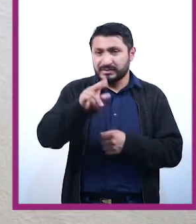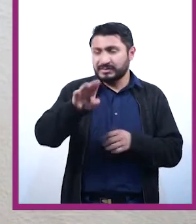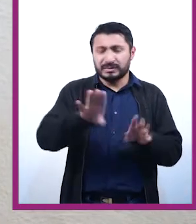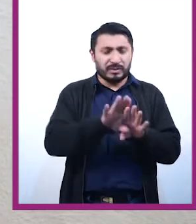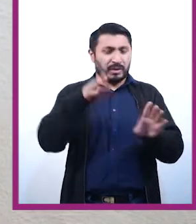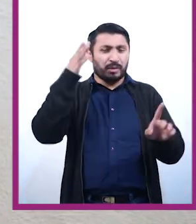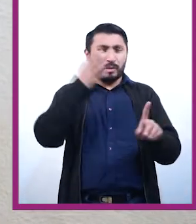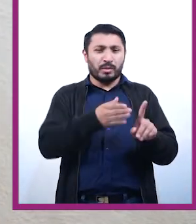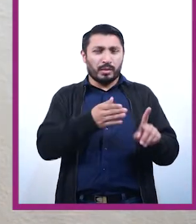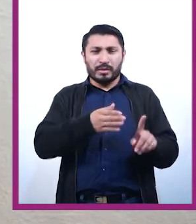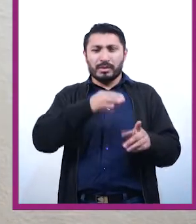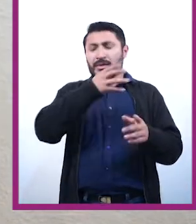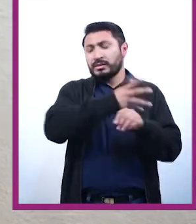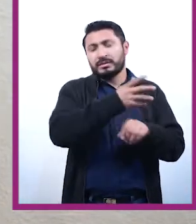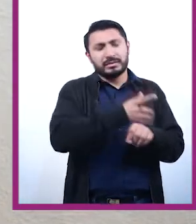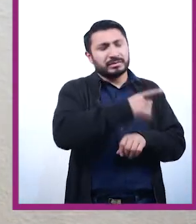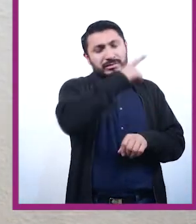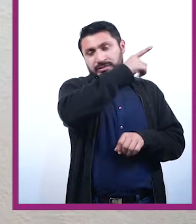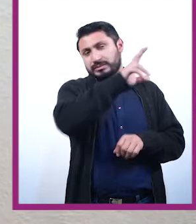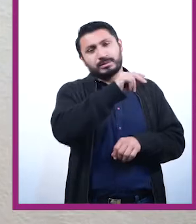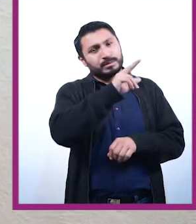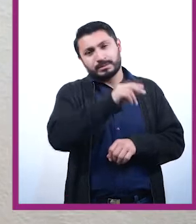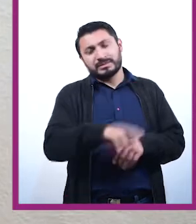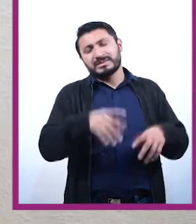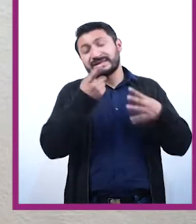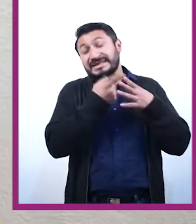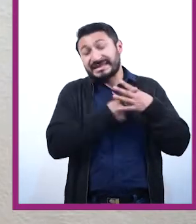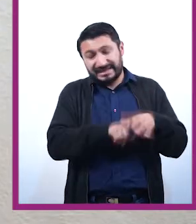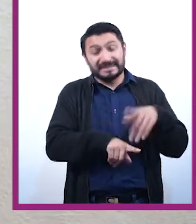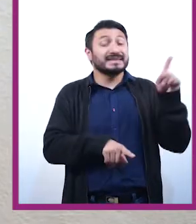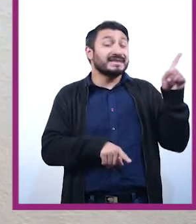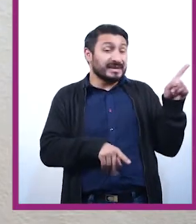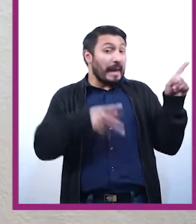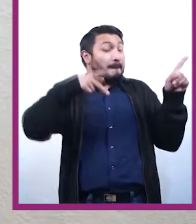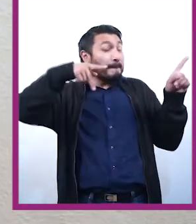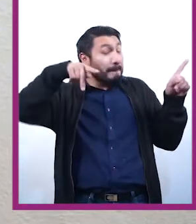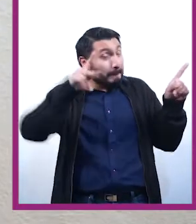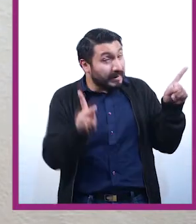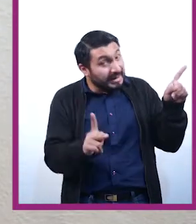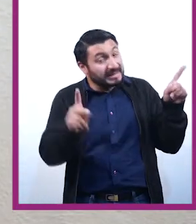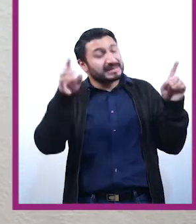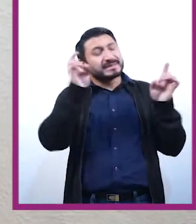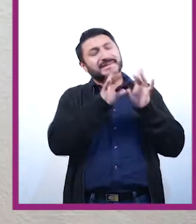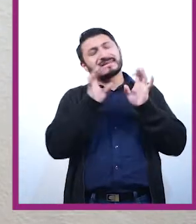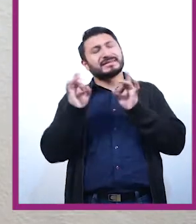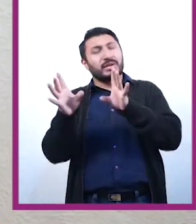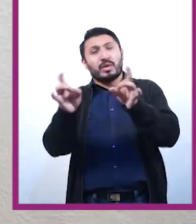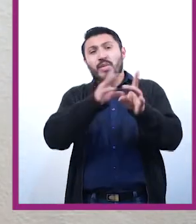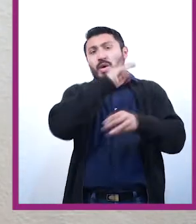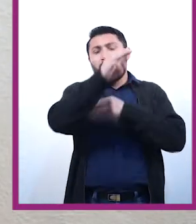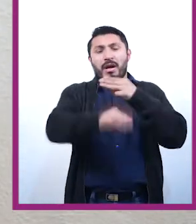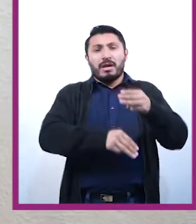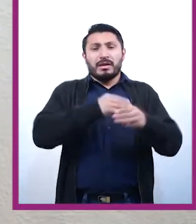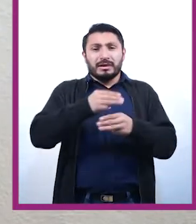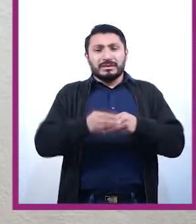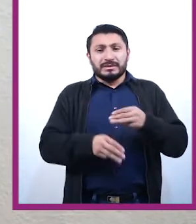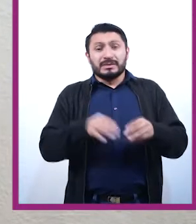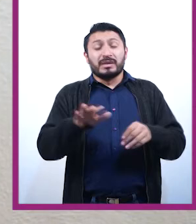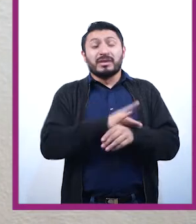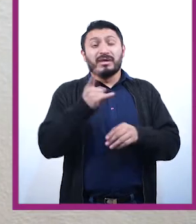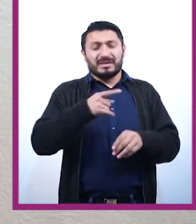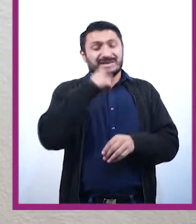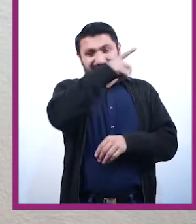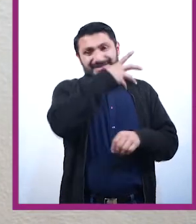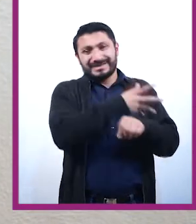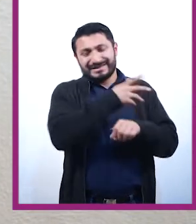no se centró exclusivamente en los Estados Unidos. Ahí surgió desde luego. Sin embargo, sus efectos se sintieron en todo el mundo, ya